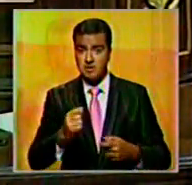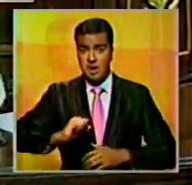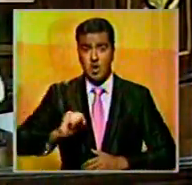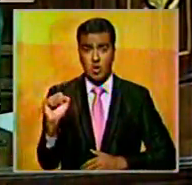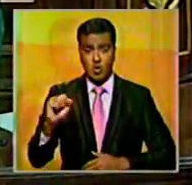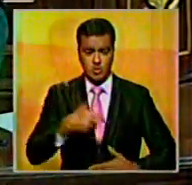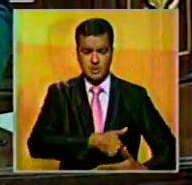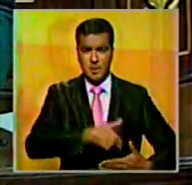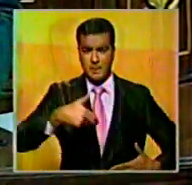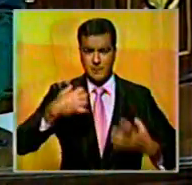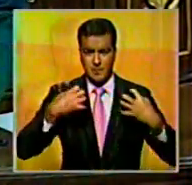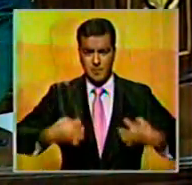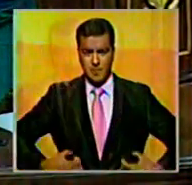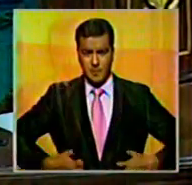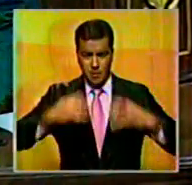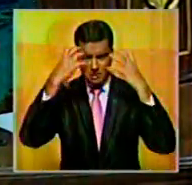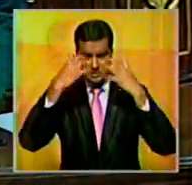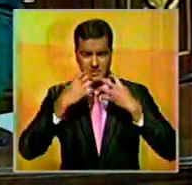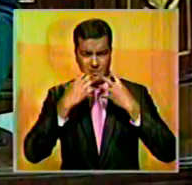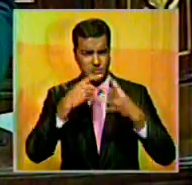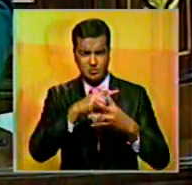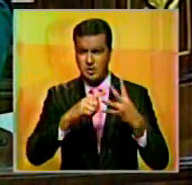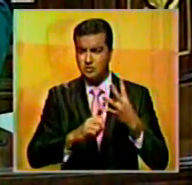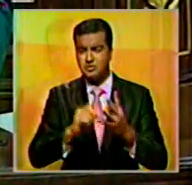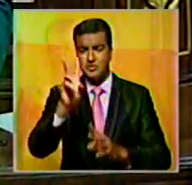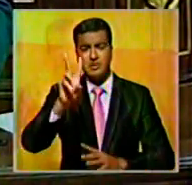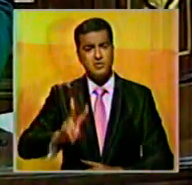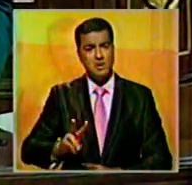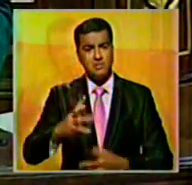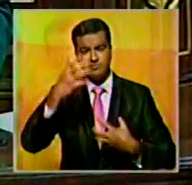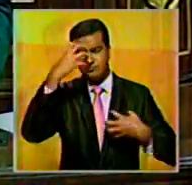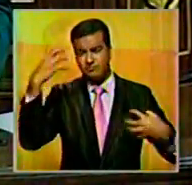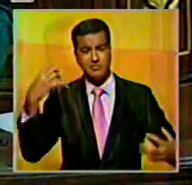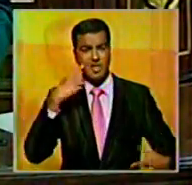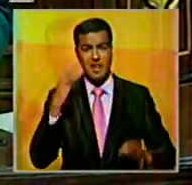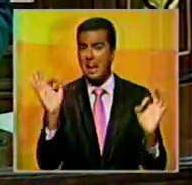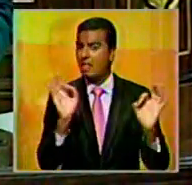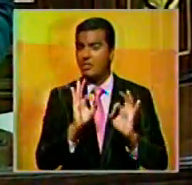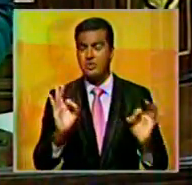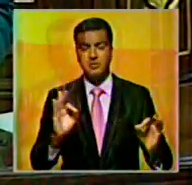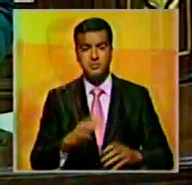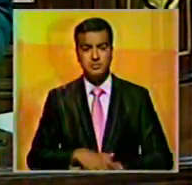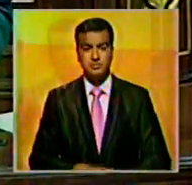militar debido a la situación que vive Venezuela y así evitar ser empleado para la represión yeah